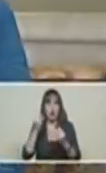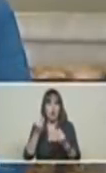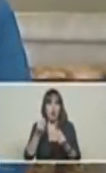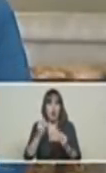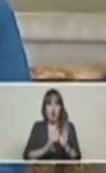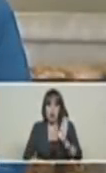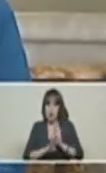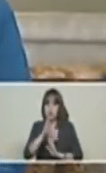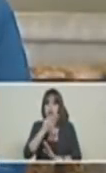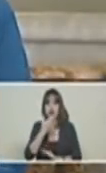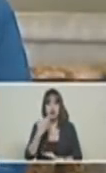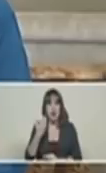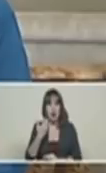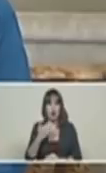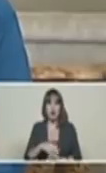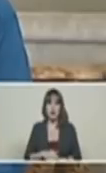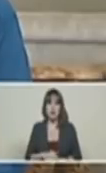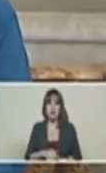Ha ido